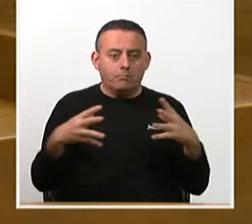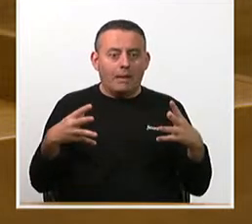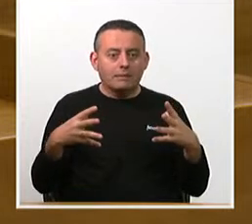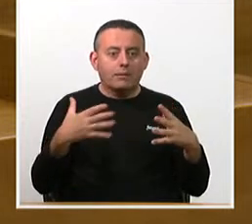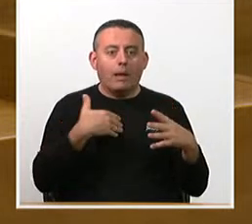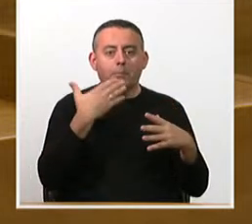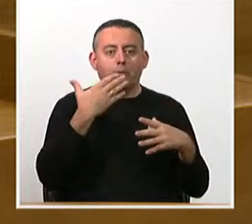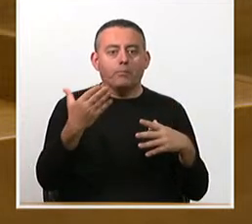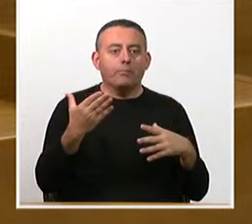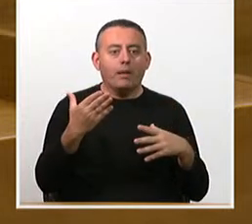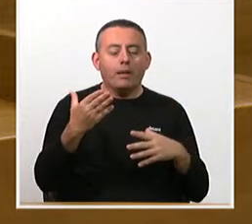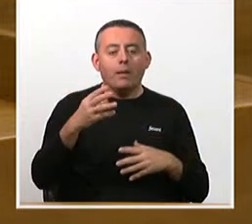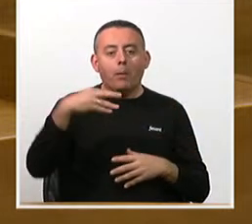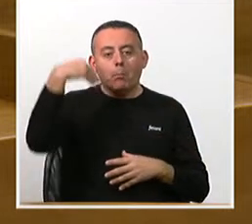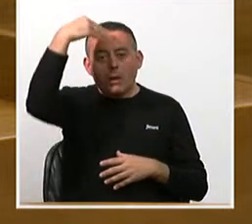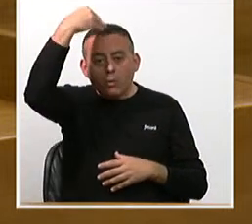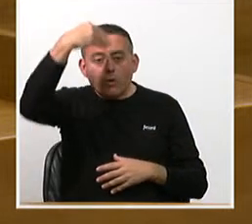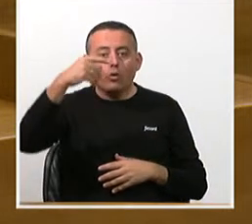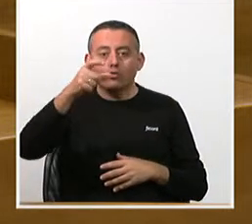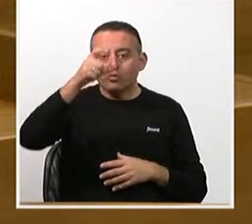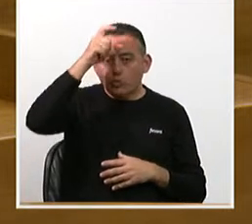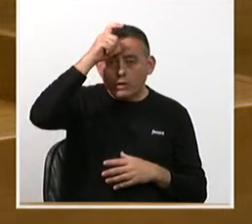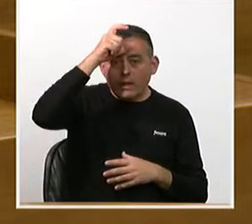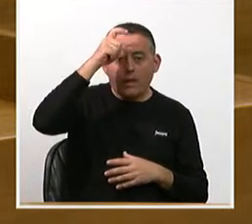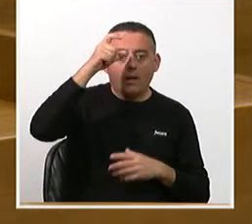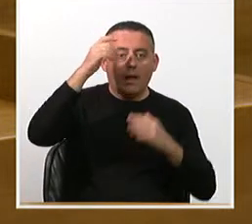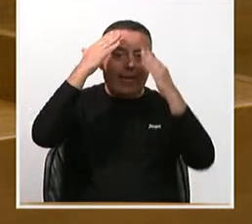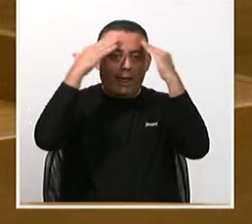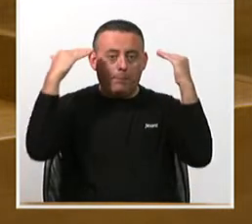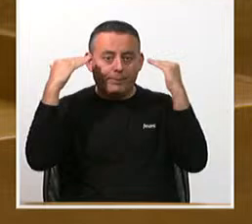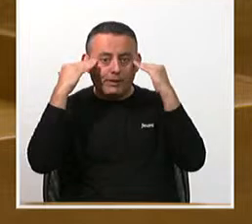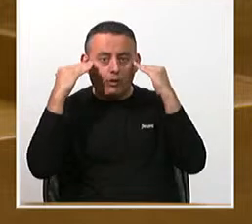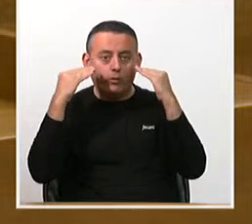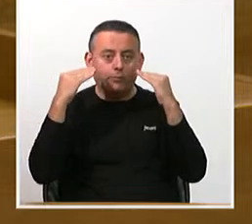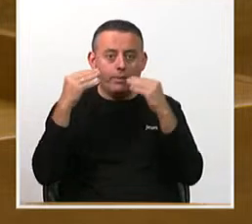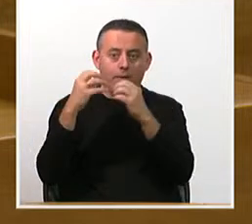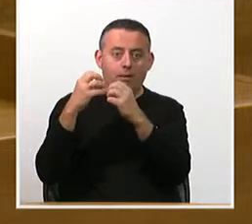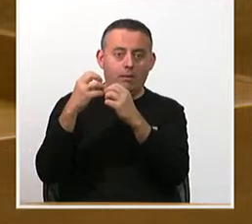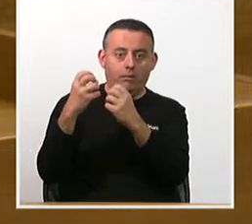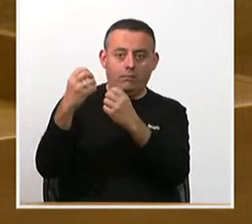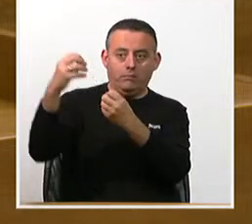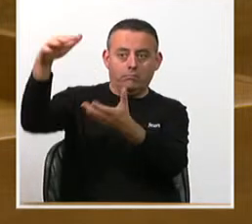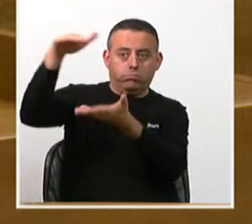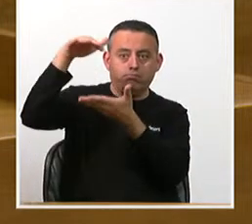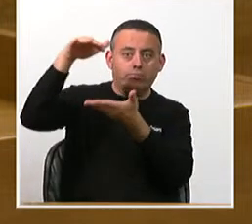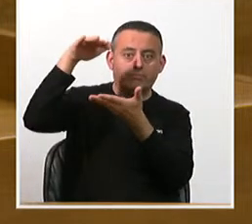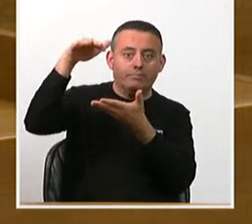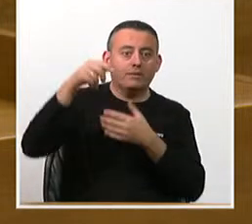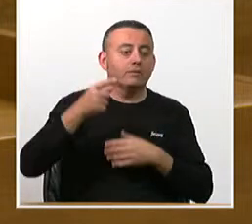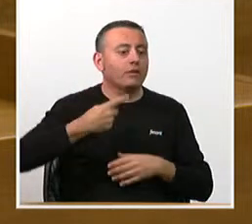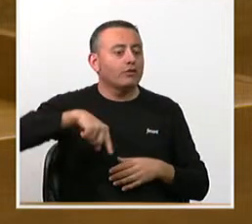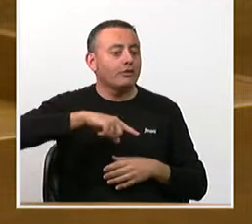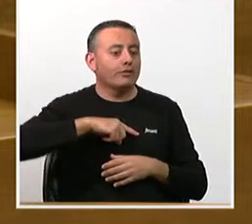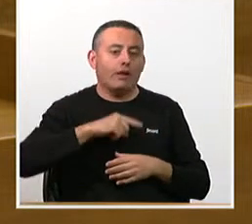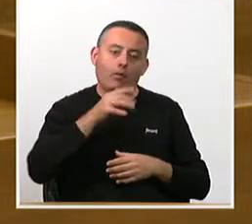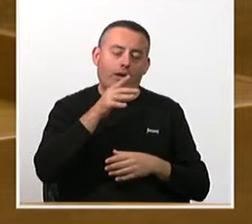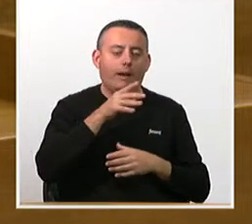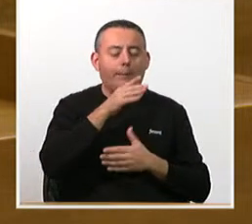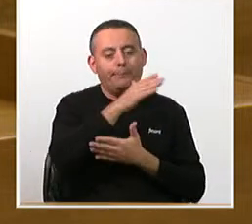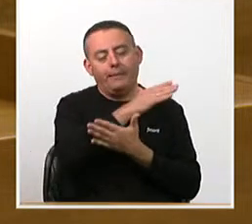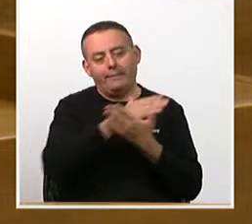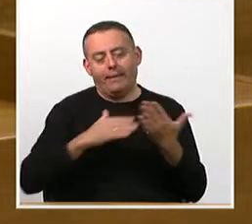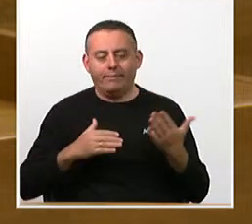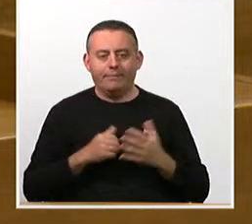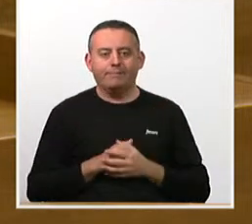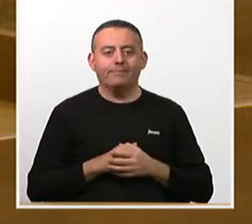nadorcott o Egipto han hecho caer las cotizaciones en un campo a la mitad en relación con la campaña precedente y finalmente en el